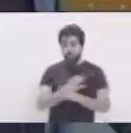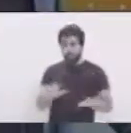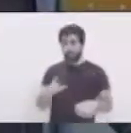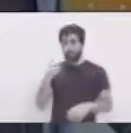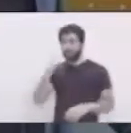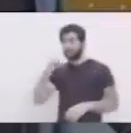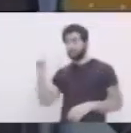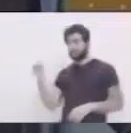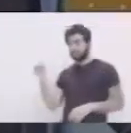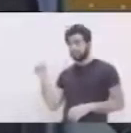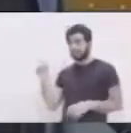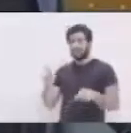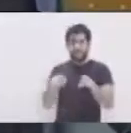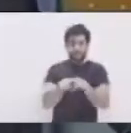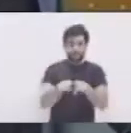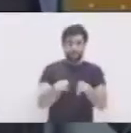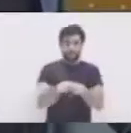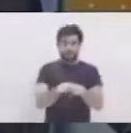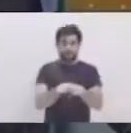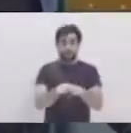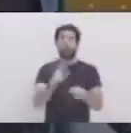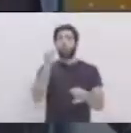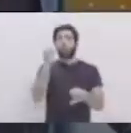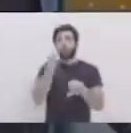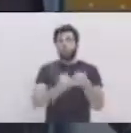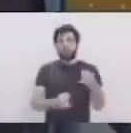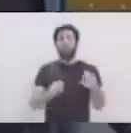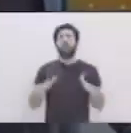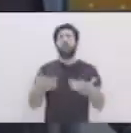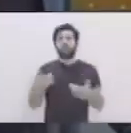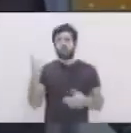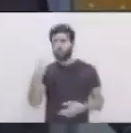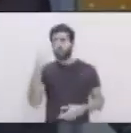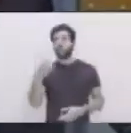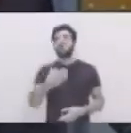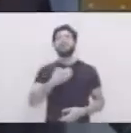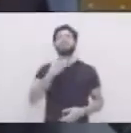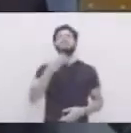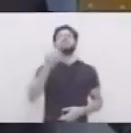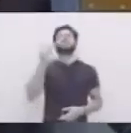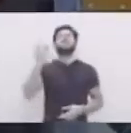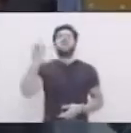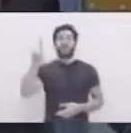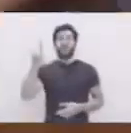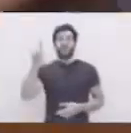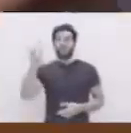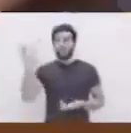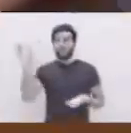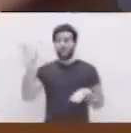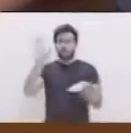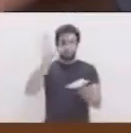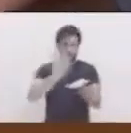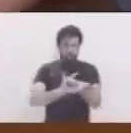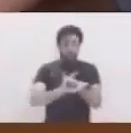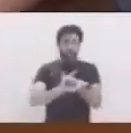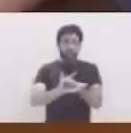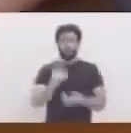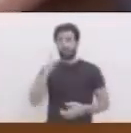esto. Y por último, pegamos nuestra jirafa en el centro.